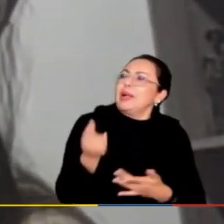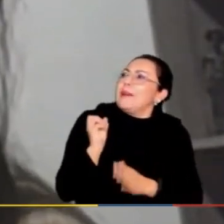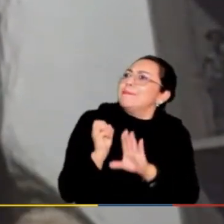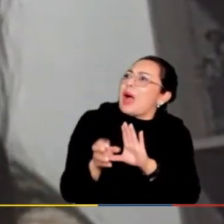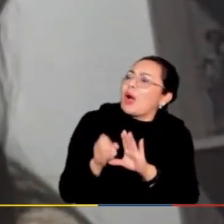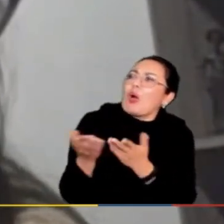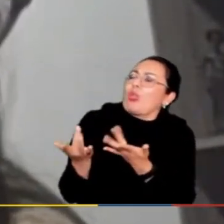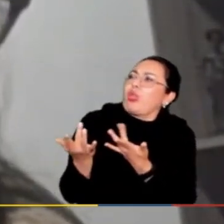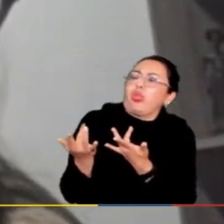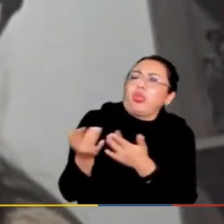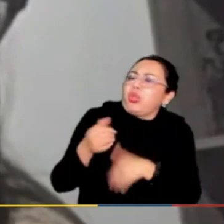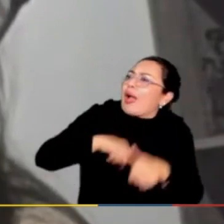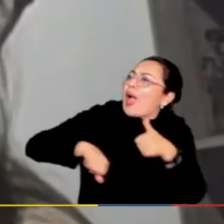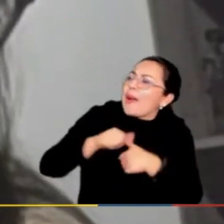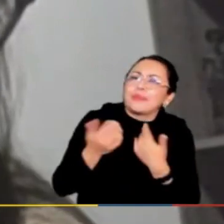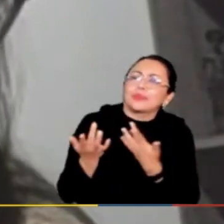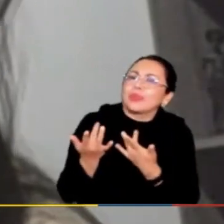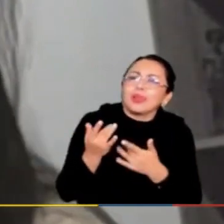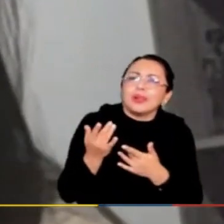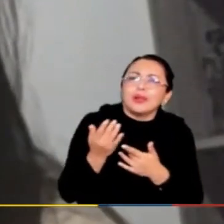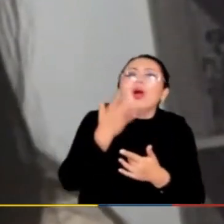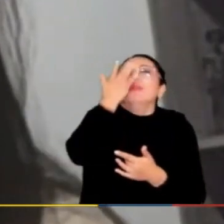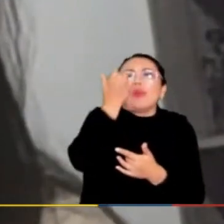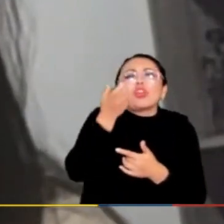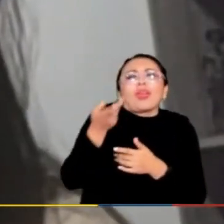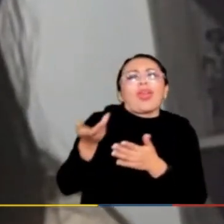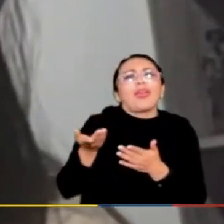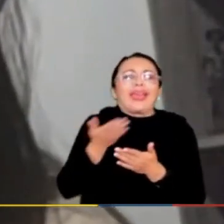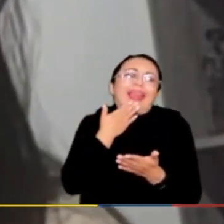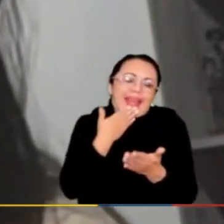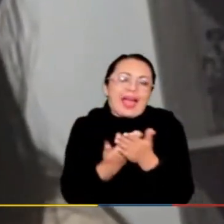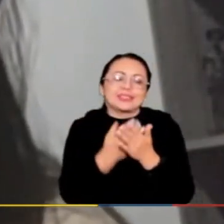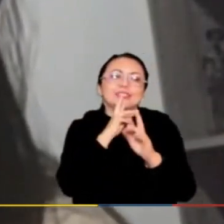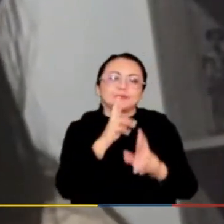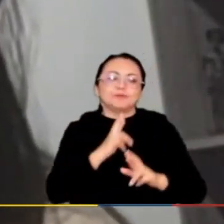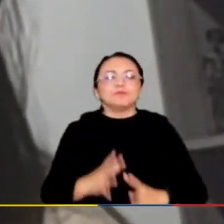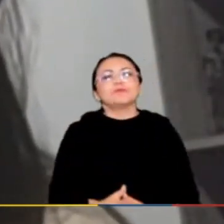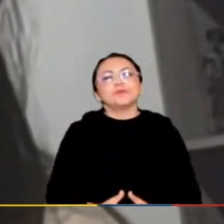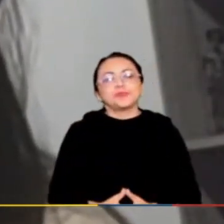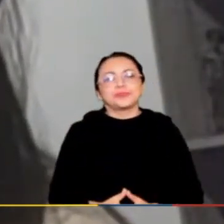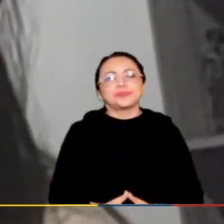a dichos al pago de las divisas? Gracias.